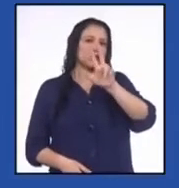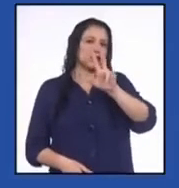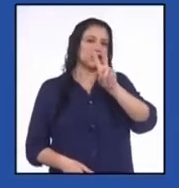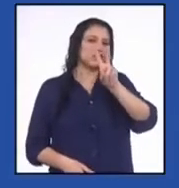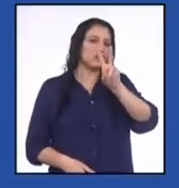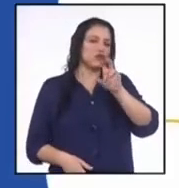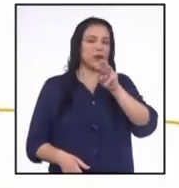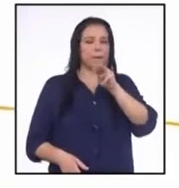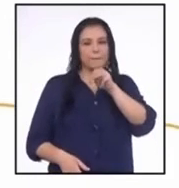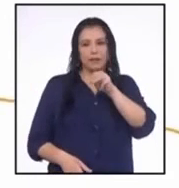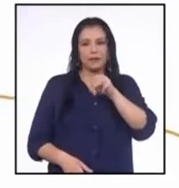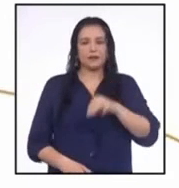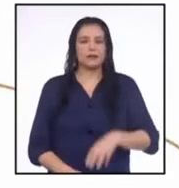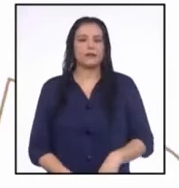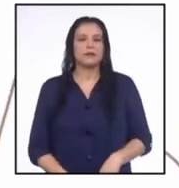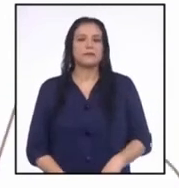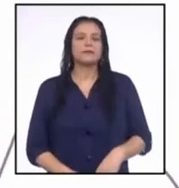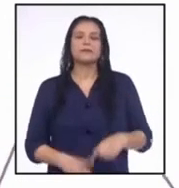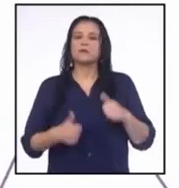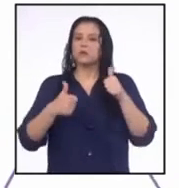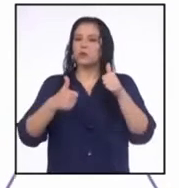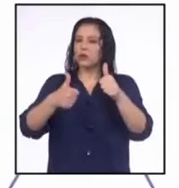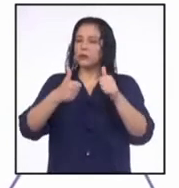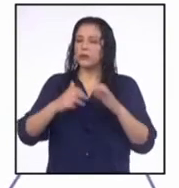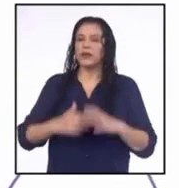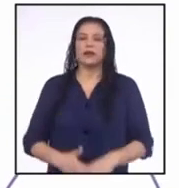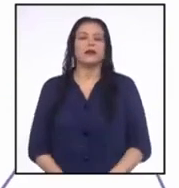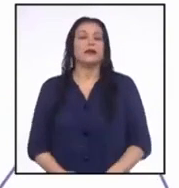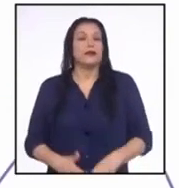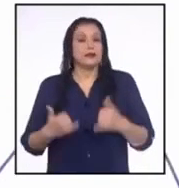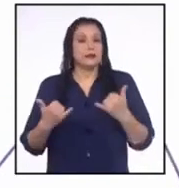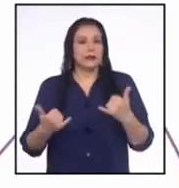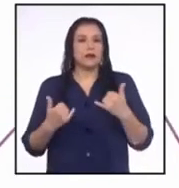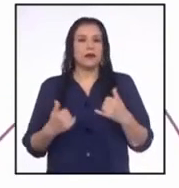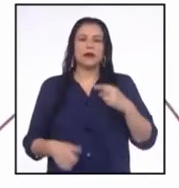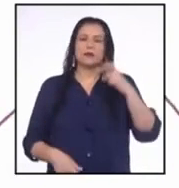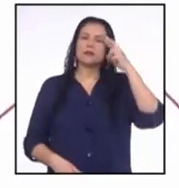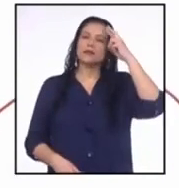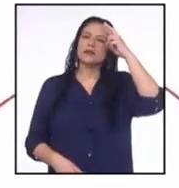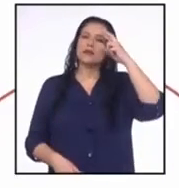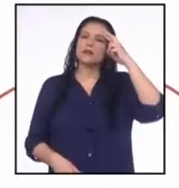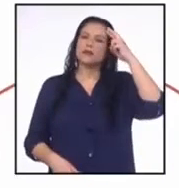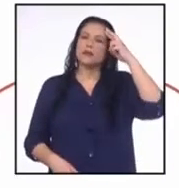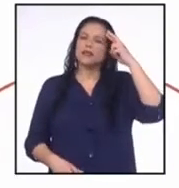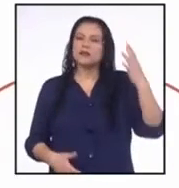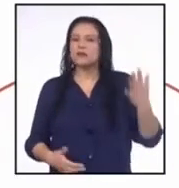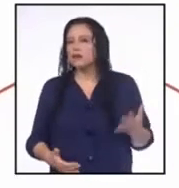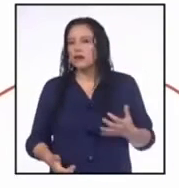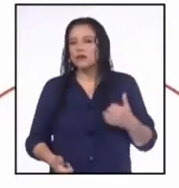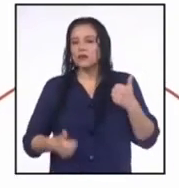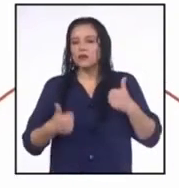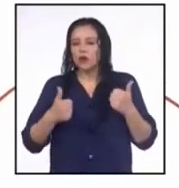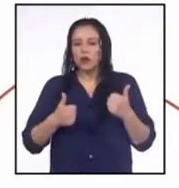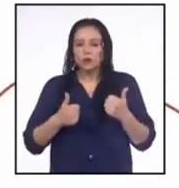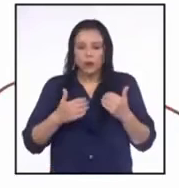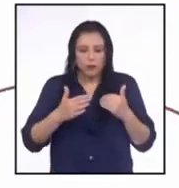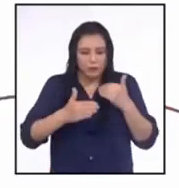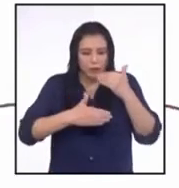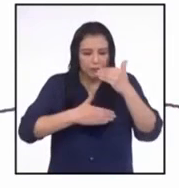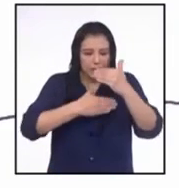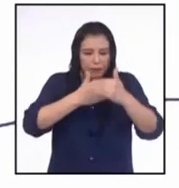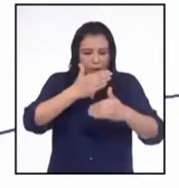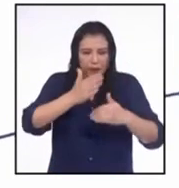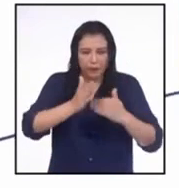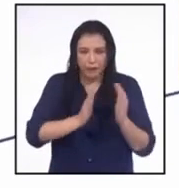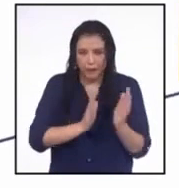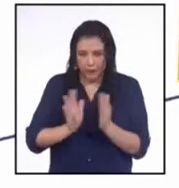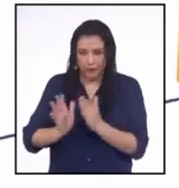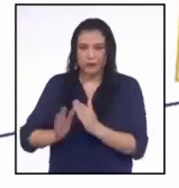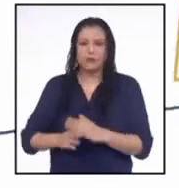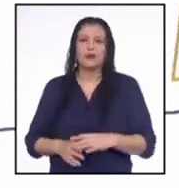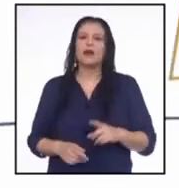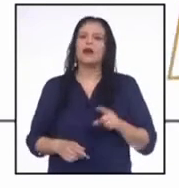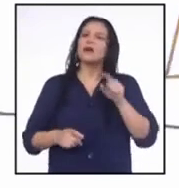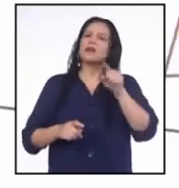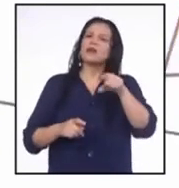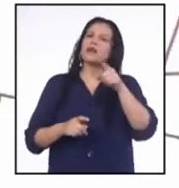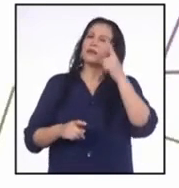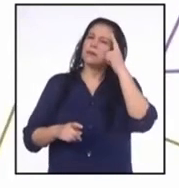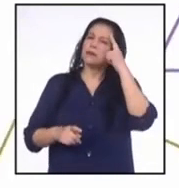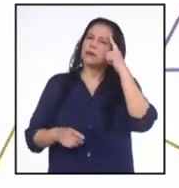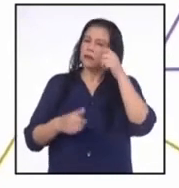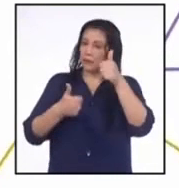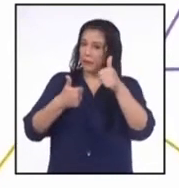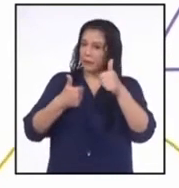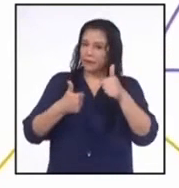23,432 metros. Muy bien, ahora reflexionamos sobre el desarrollo del proceso. ¿Qué les